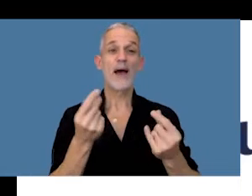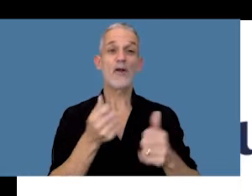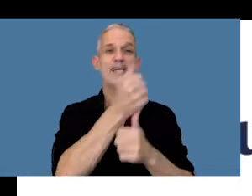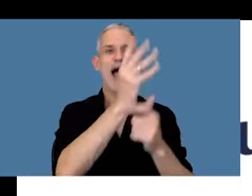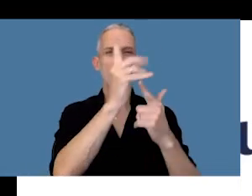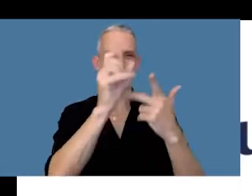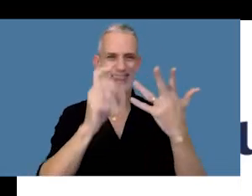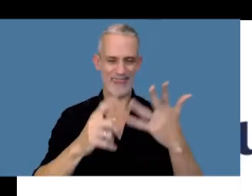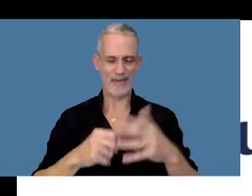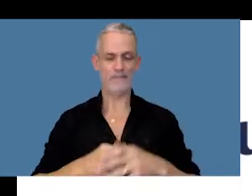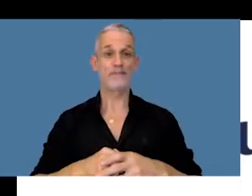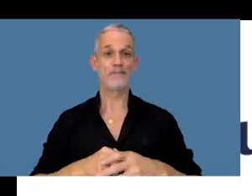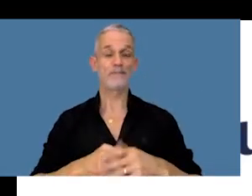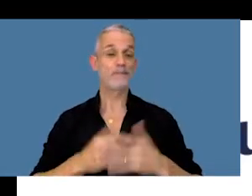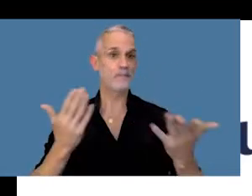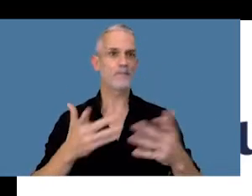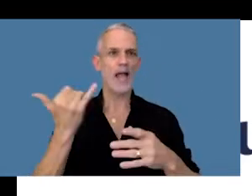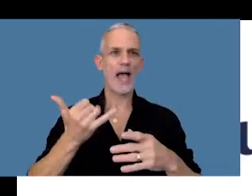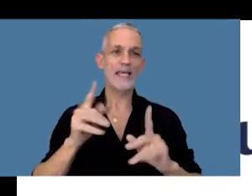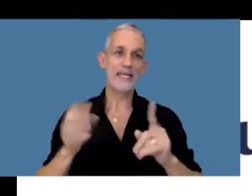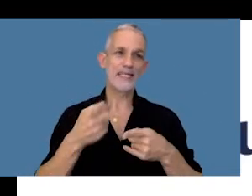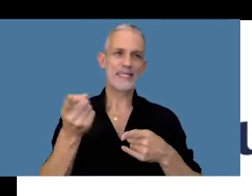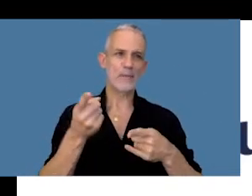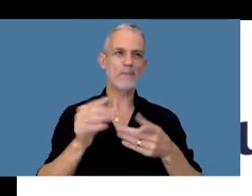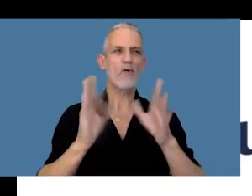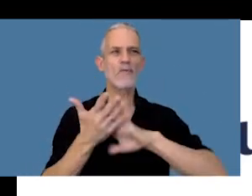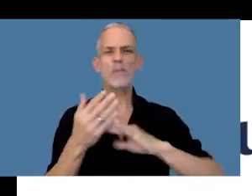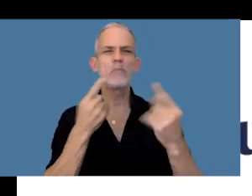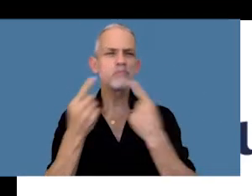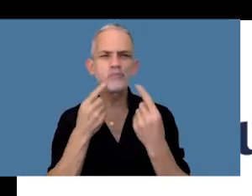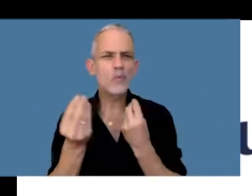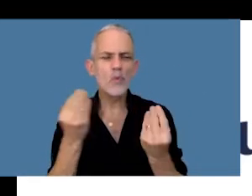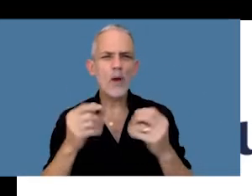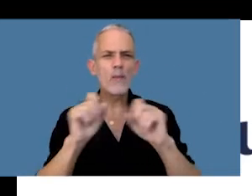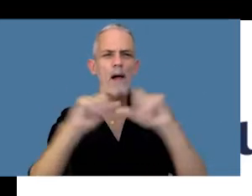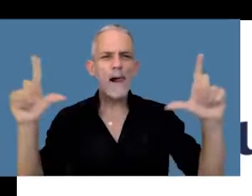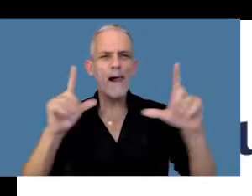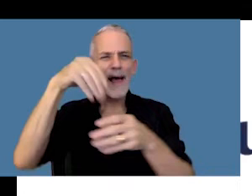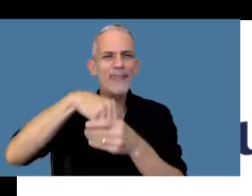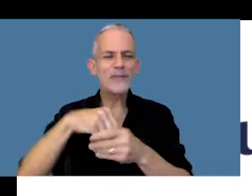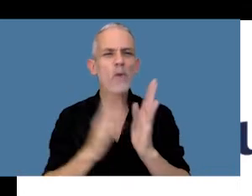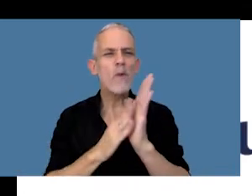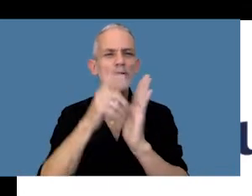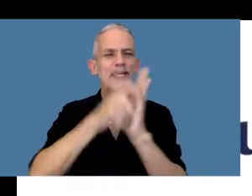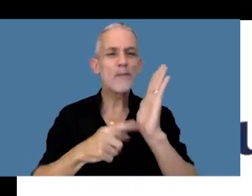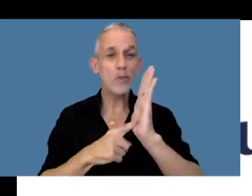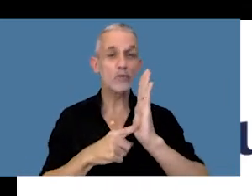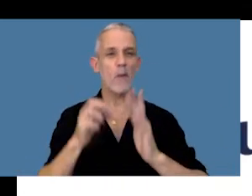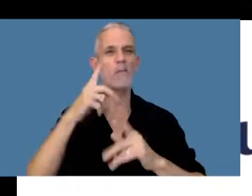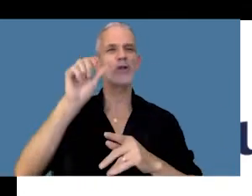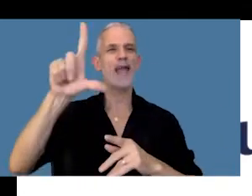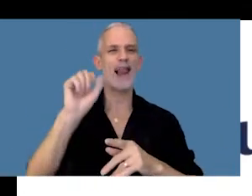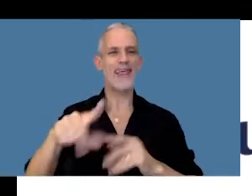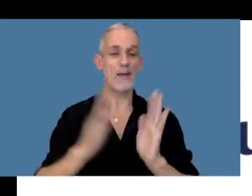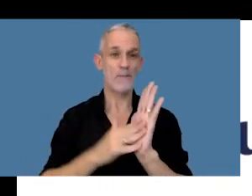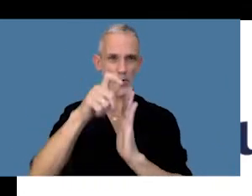categorías. Bueno, tenemos por supuesto la forma de consultarlo en el micrositio de Monotributo, el portal de Monotributo,